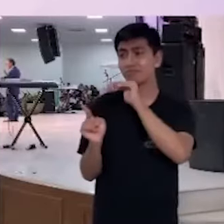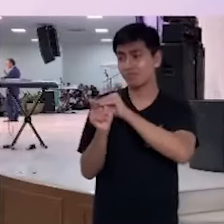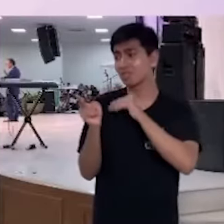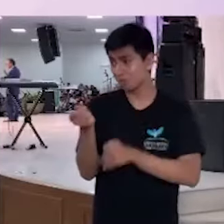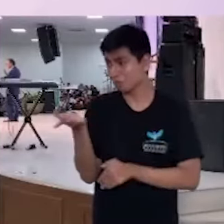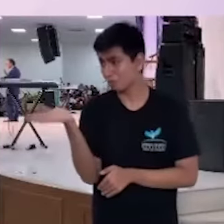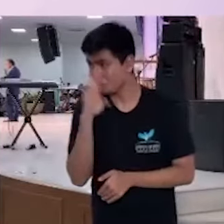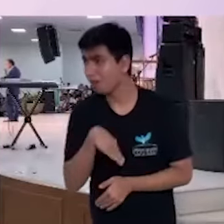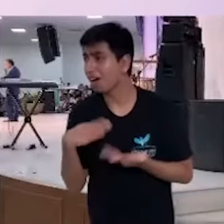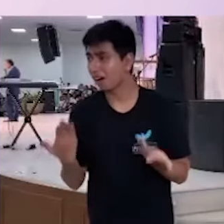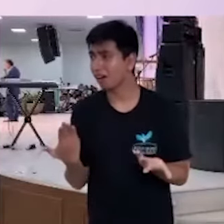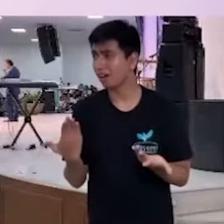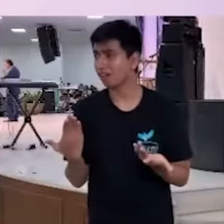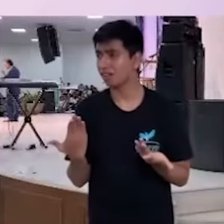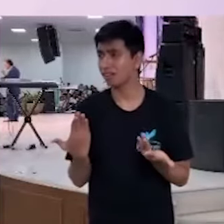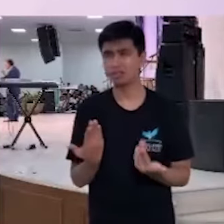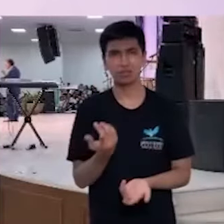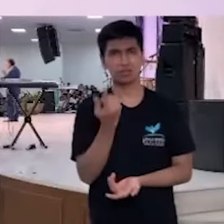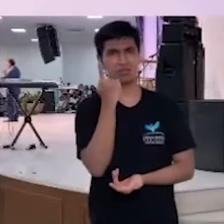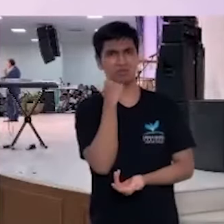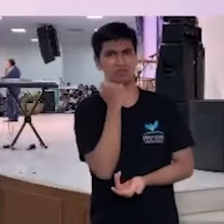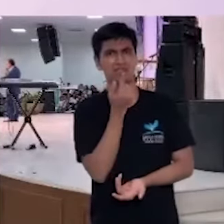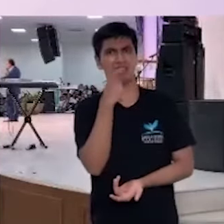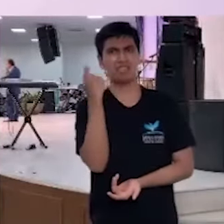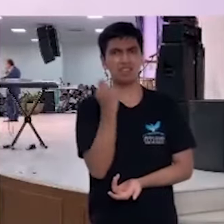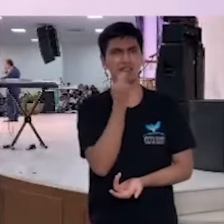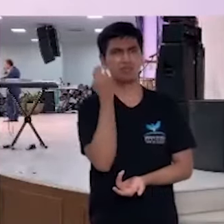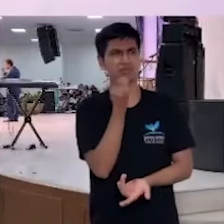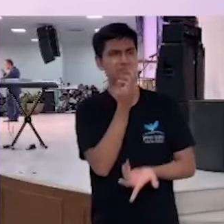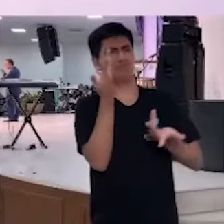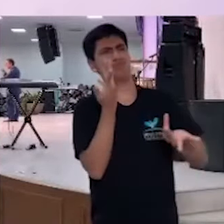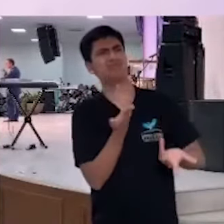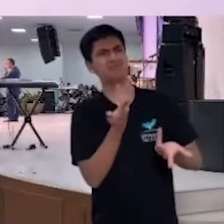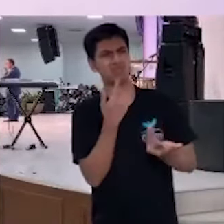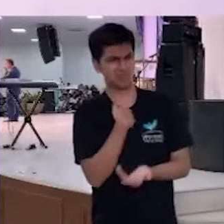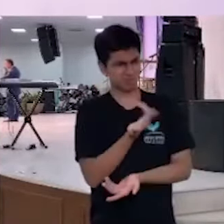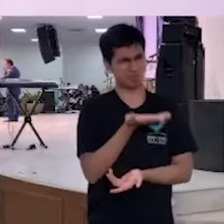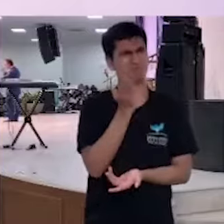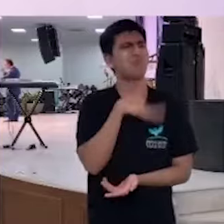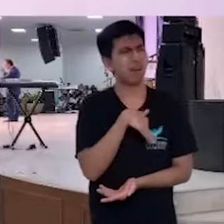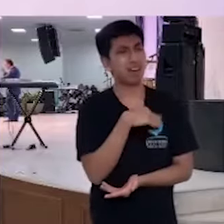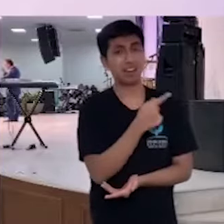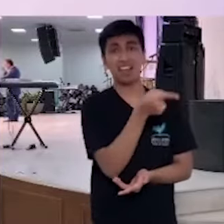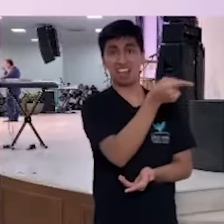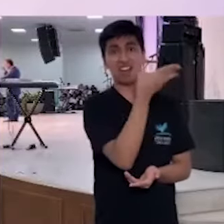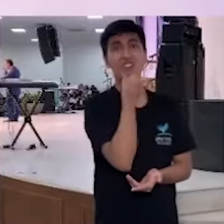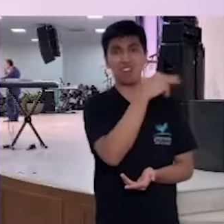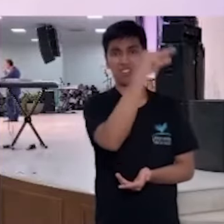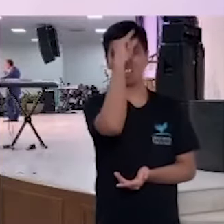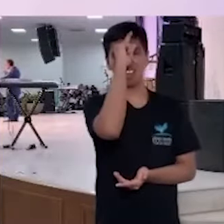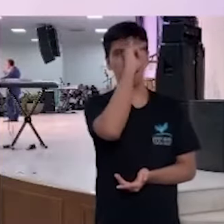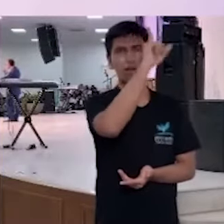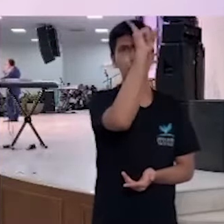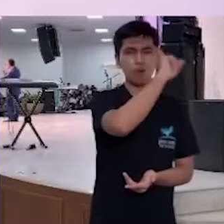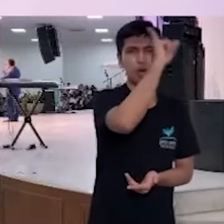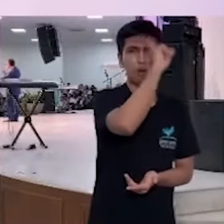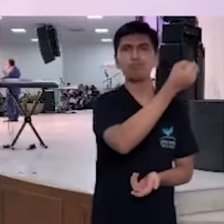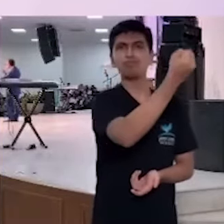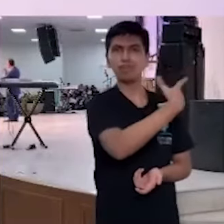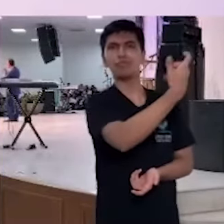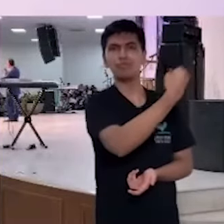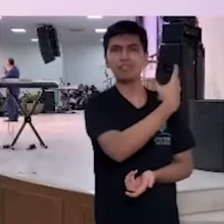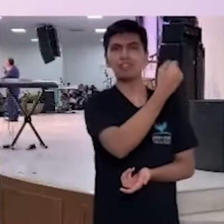profeta, la corrección de Natán sirvió como un acto de rendición de cuentas de David. ¿Por